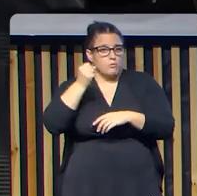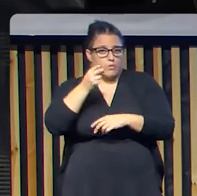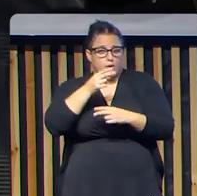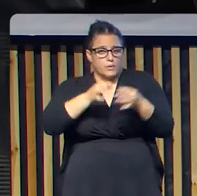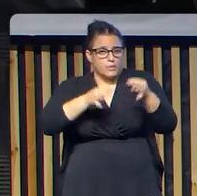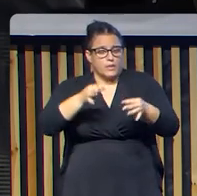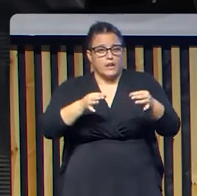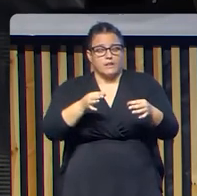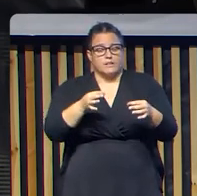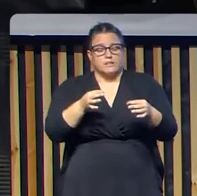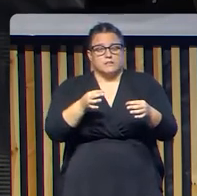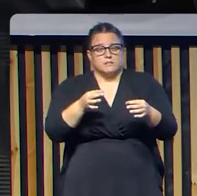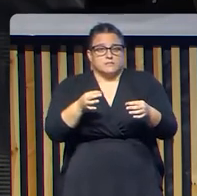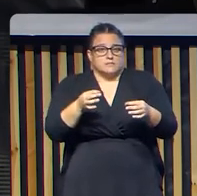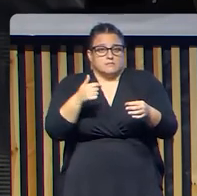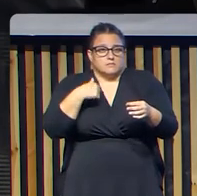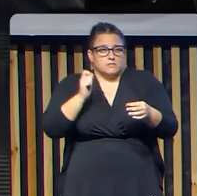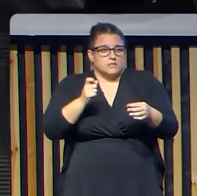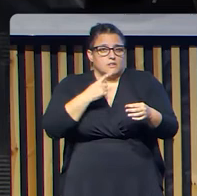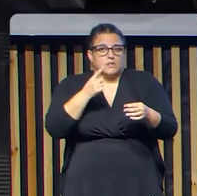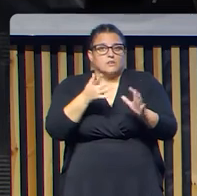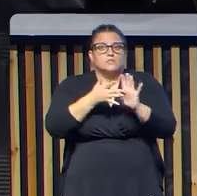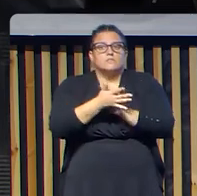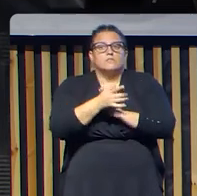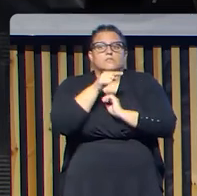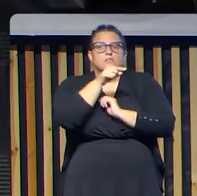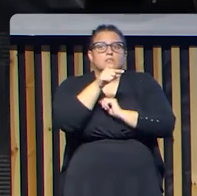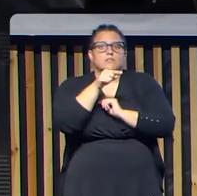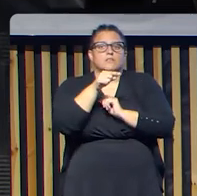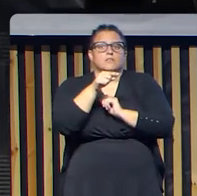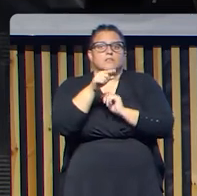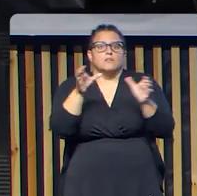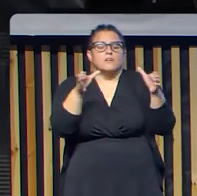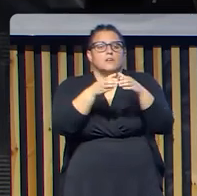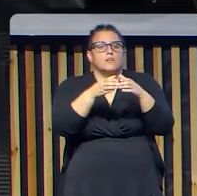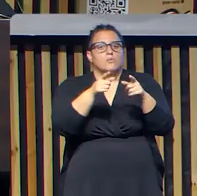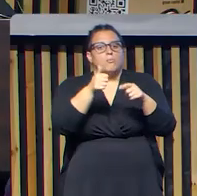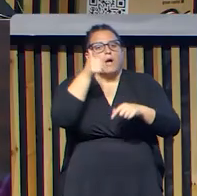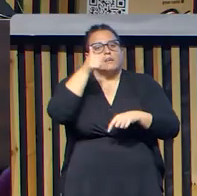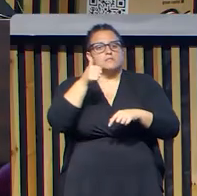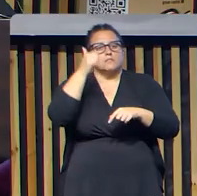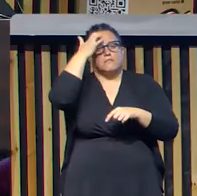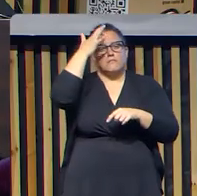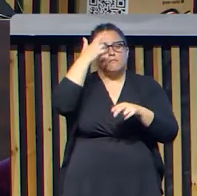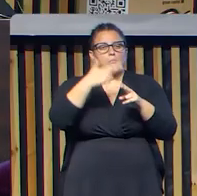no es seguramente Pues el órgano más izquierdoso del mundo no